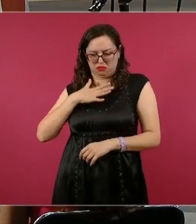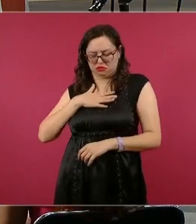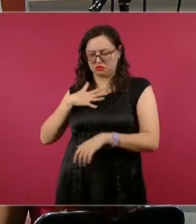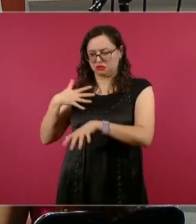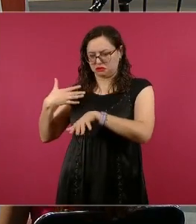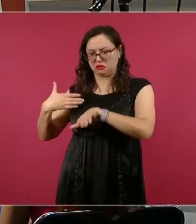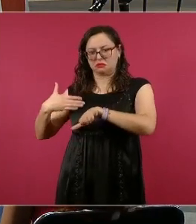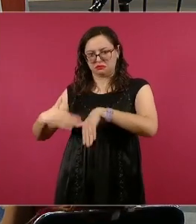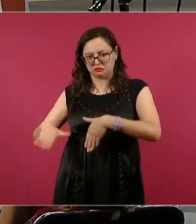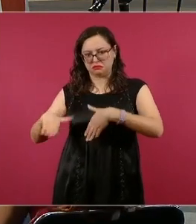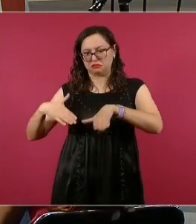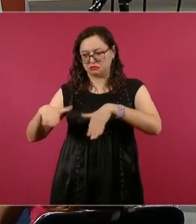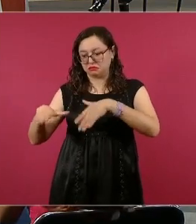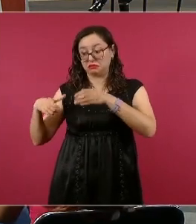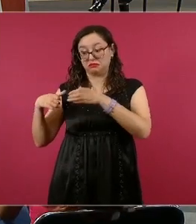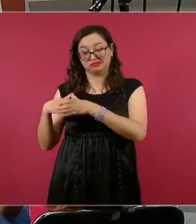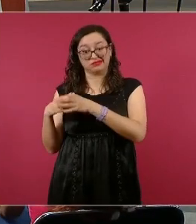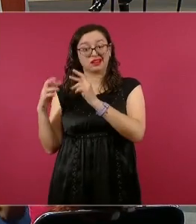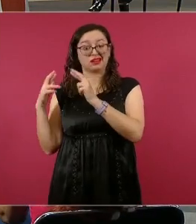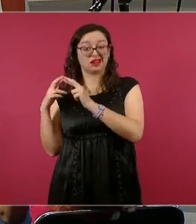demócratas religiosos,